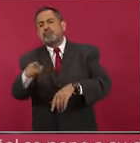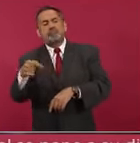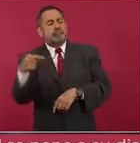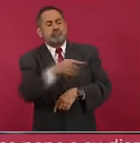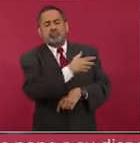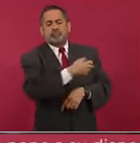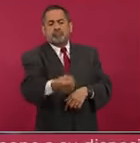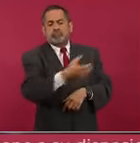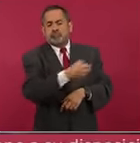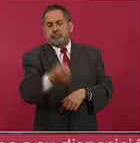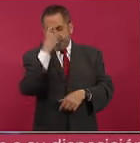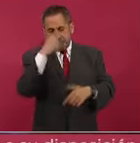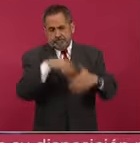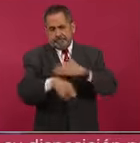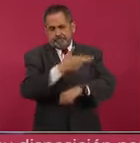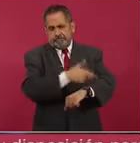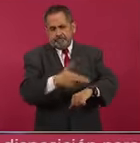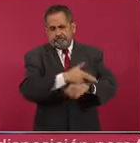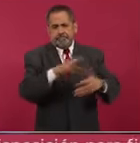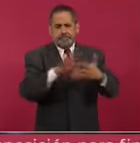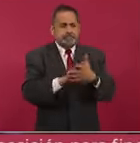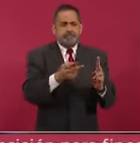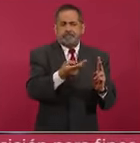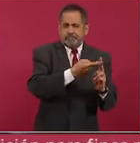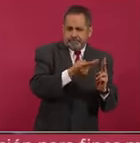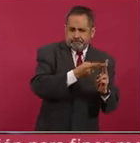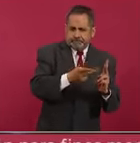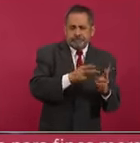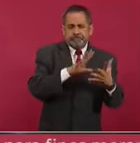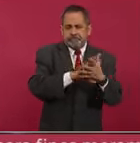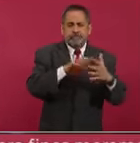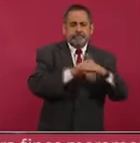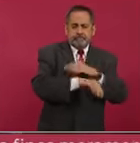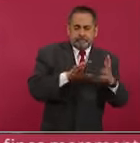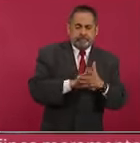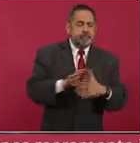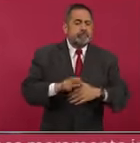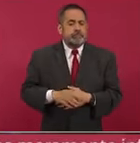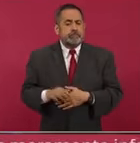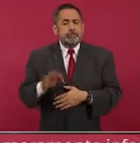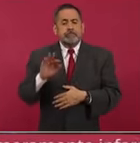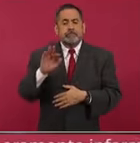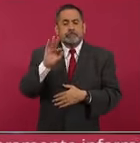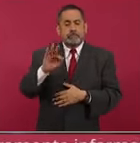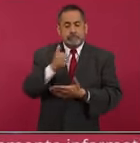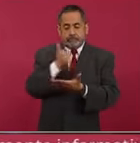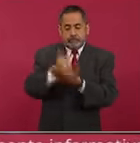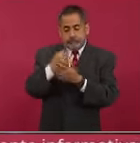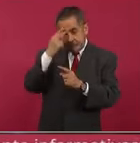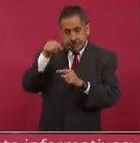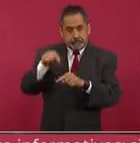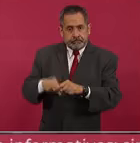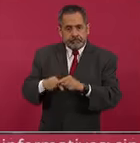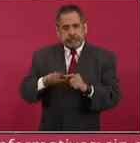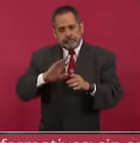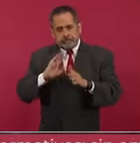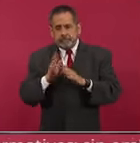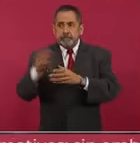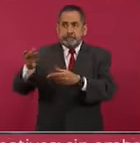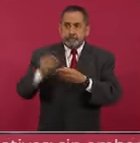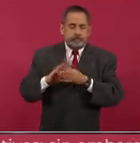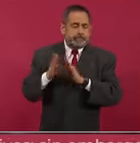mujeres, Alejandra Cuevas y a su madre Laura Morán, que era la pareja de Federico Gertz. La Fiscalía de Ciudad de México, además, que había archivado la denuncia del fiscal